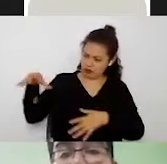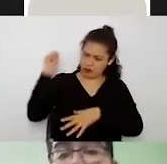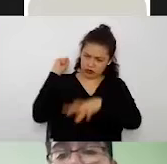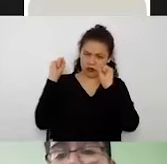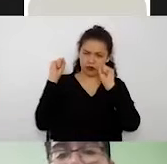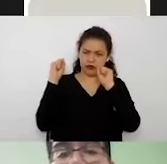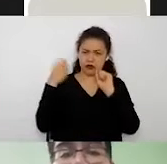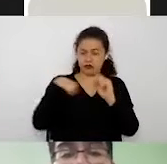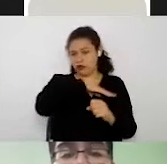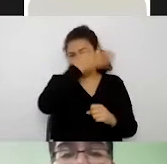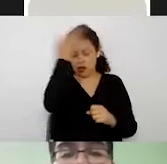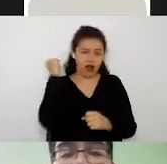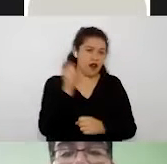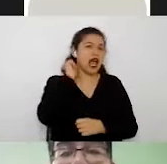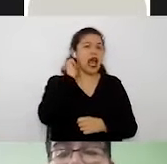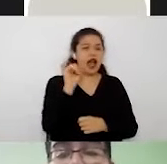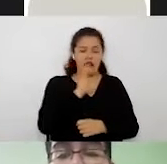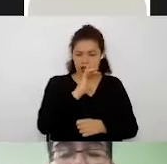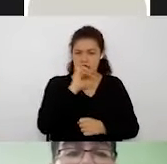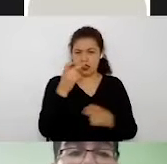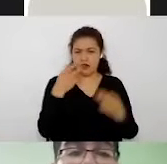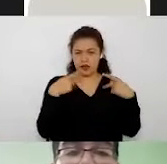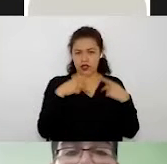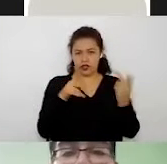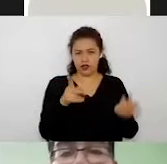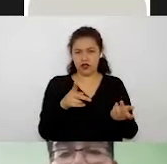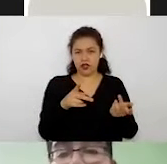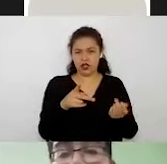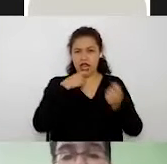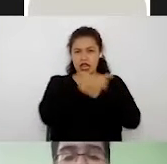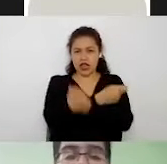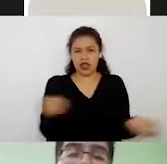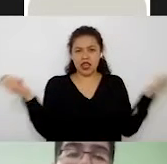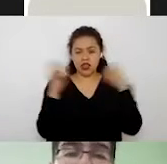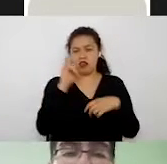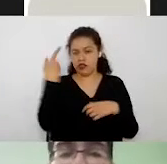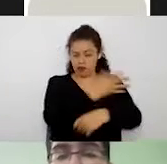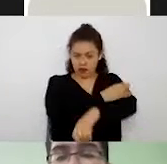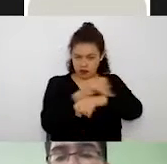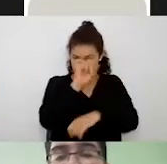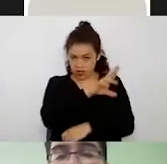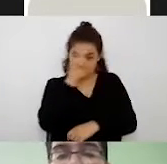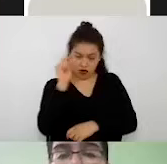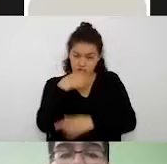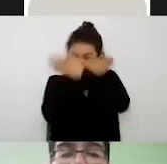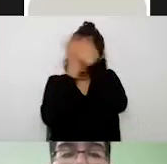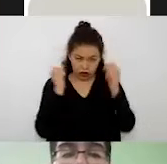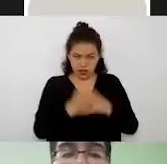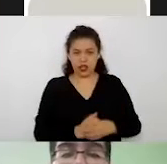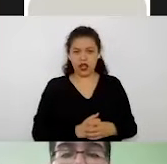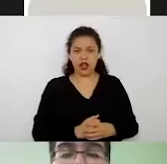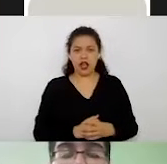no sabemos si esa persona que entró y se llevó a cierto niño sea realmente su familiar o sea la persona que está